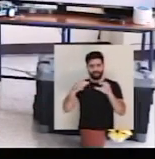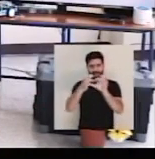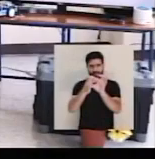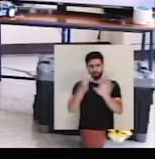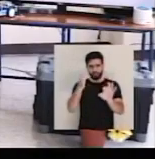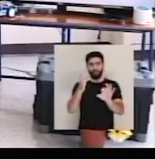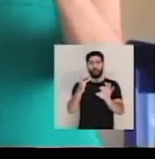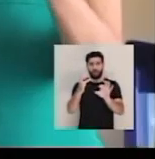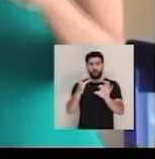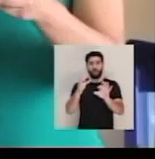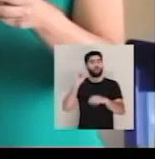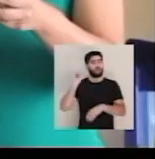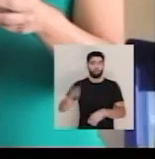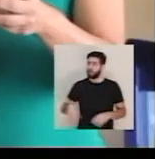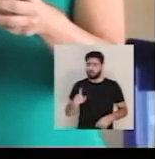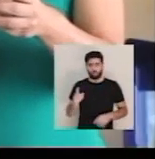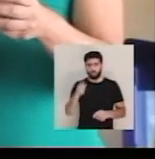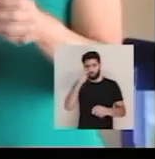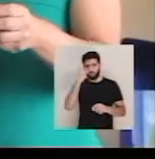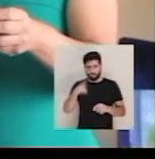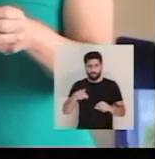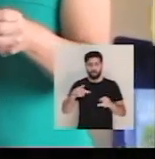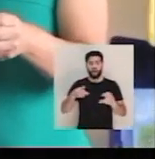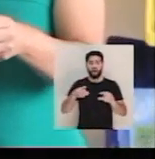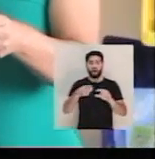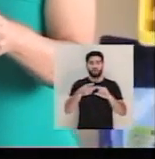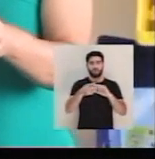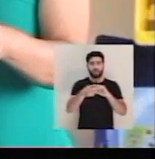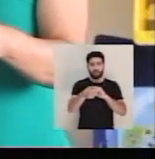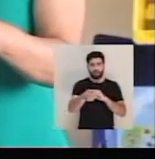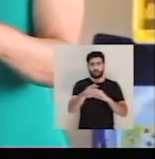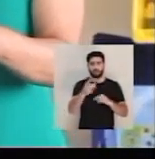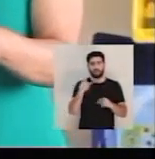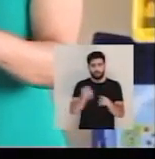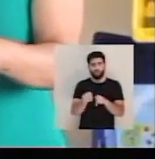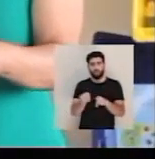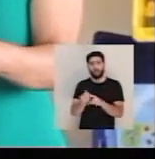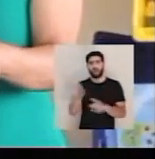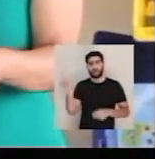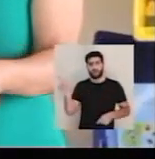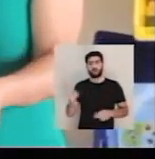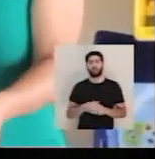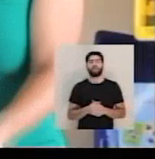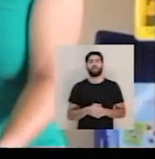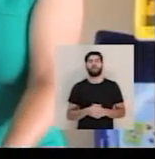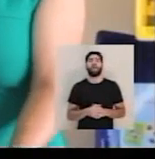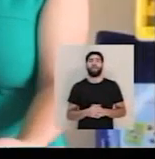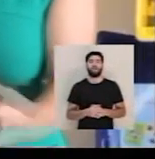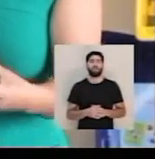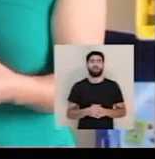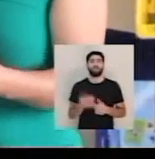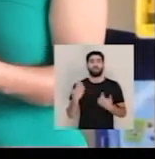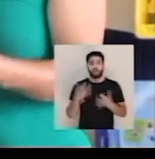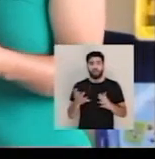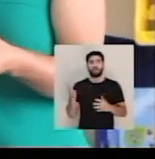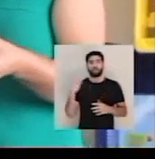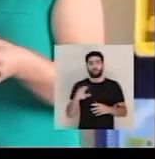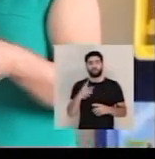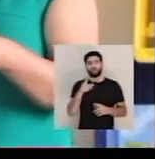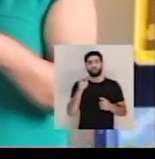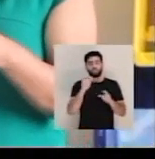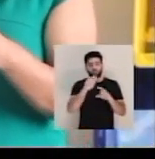servir. Y los vamos a cortar en dos. Y los vamos a numerar, porque vamos a hacer un